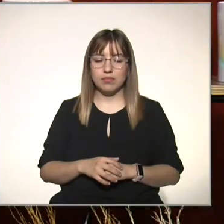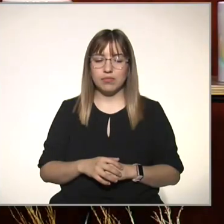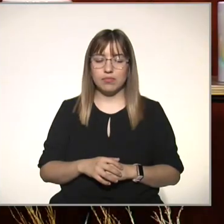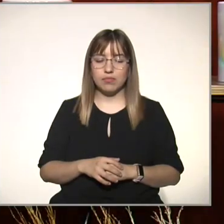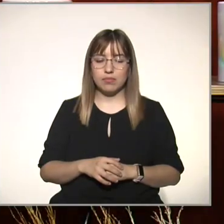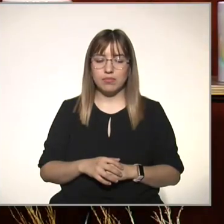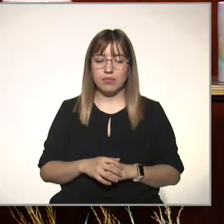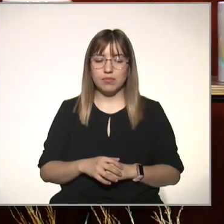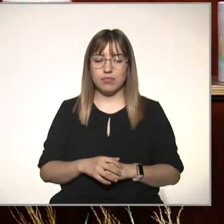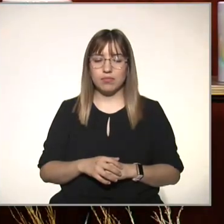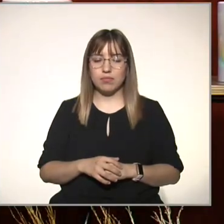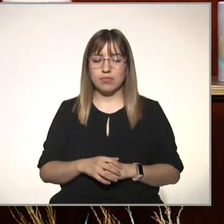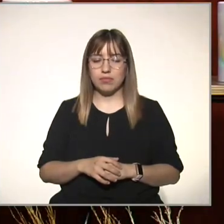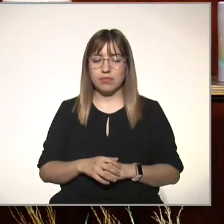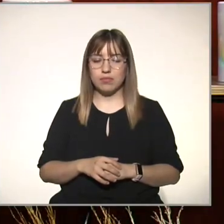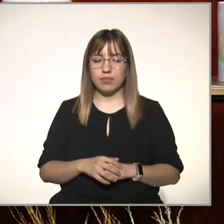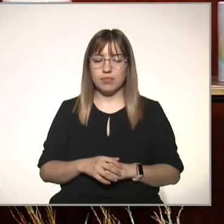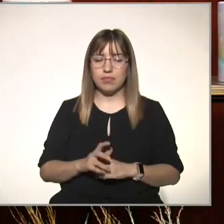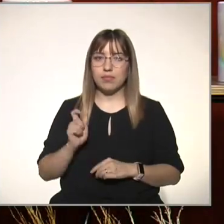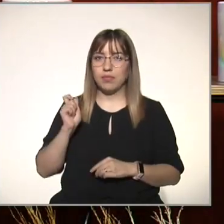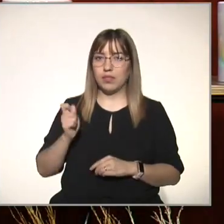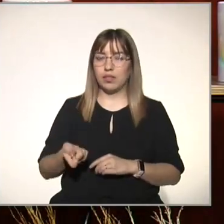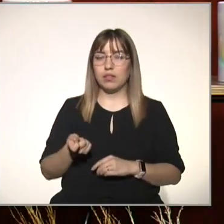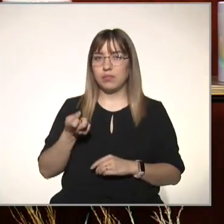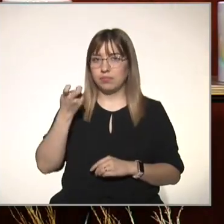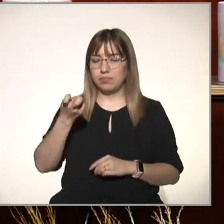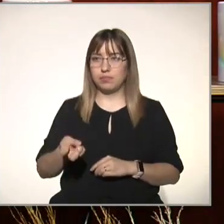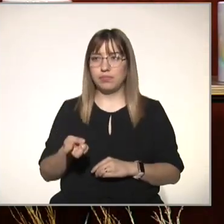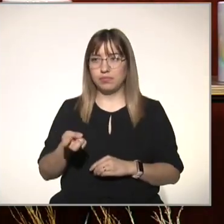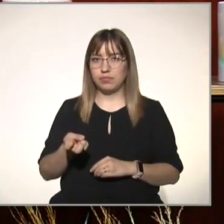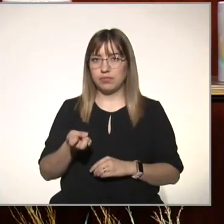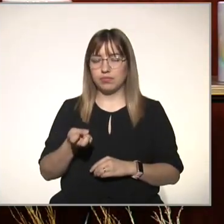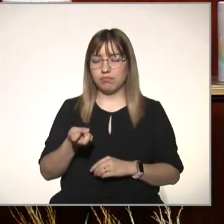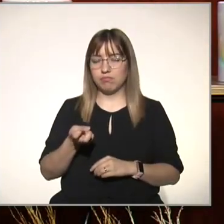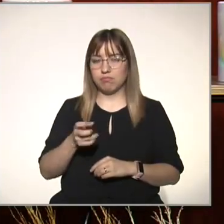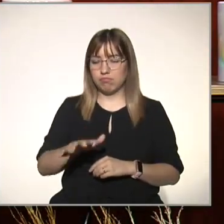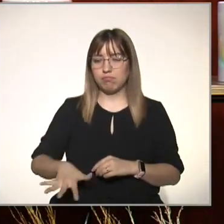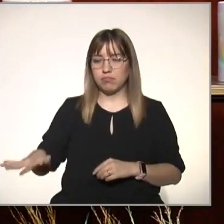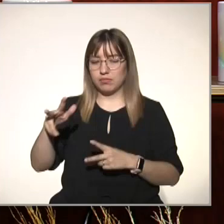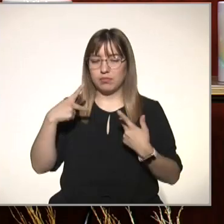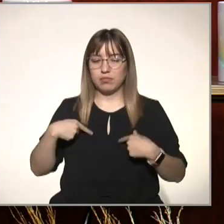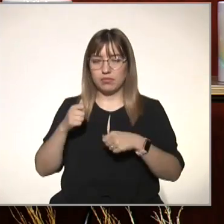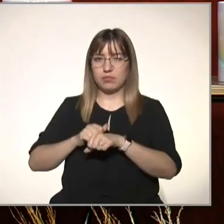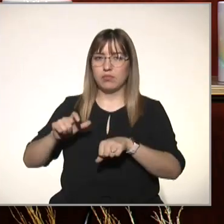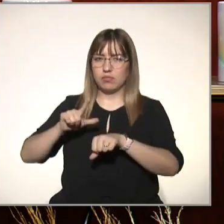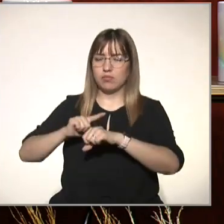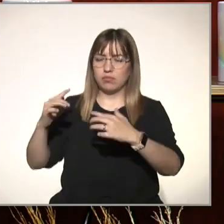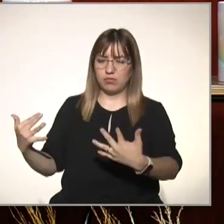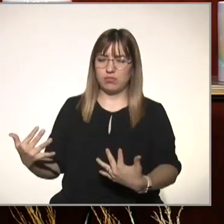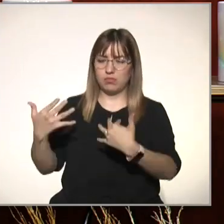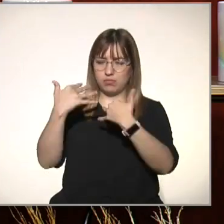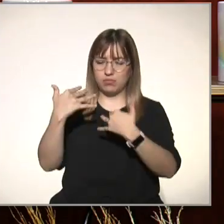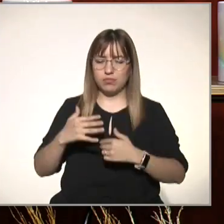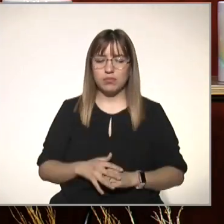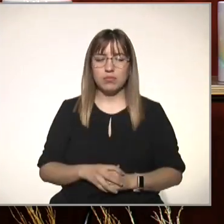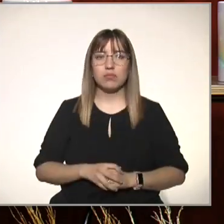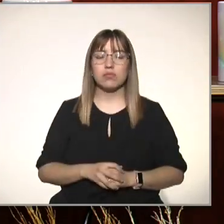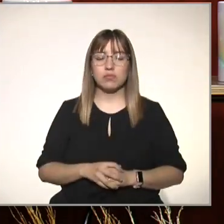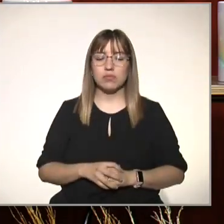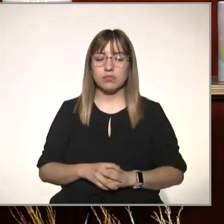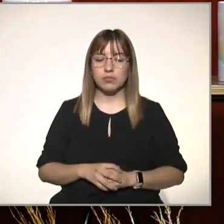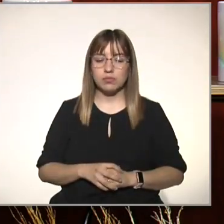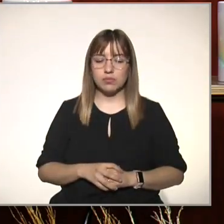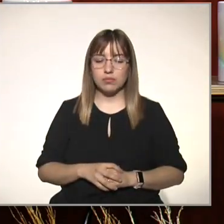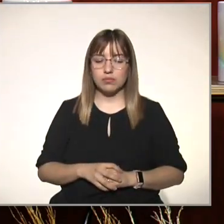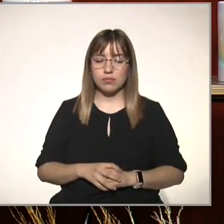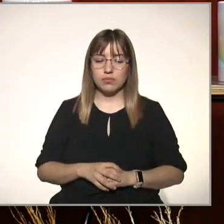y estereotipos de género que se tienen hacia mí por ser hombre o por ser mujer. Como decían, a lo mejor